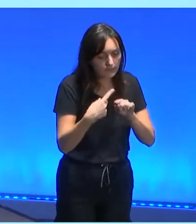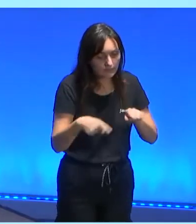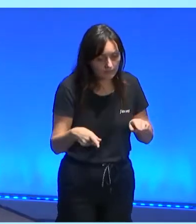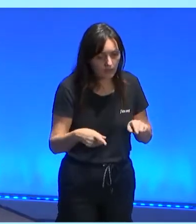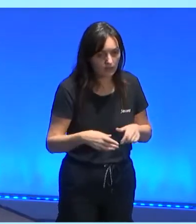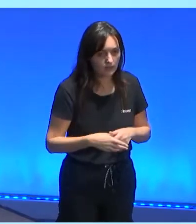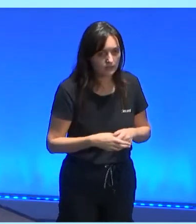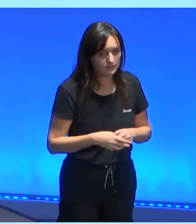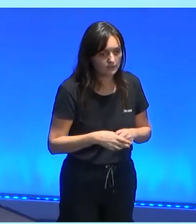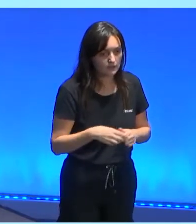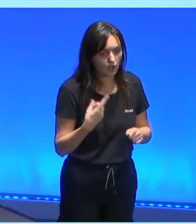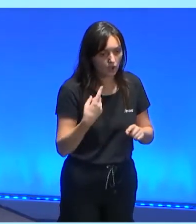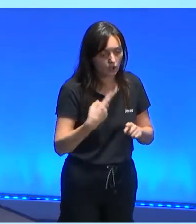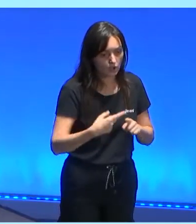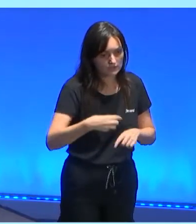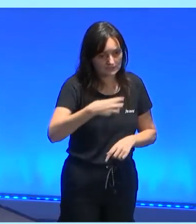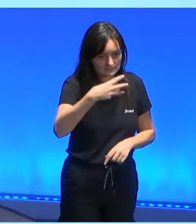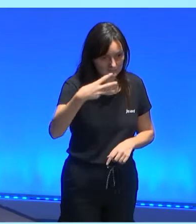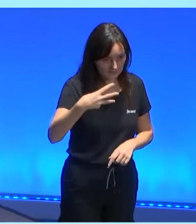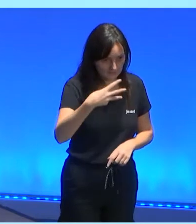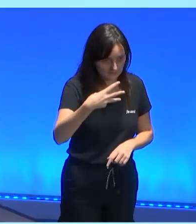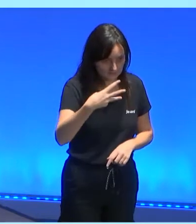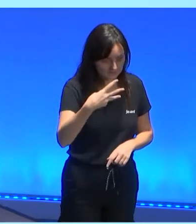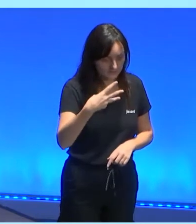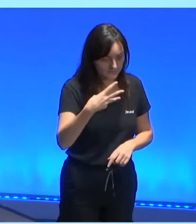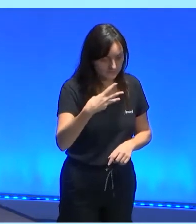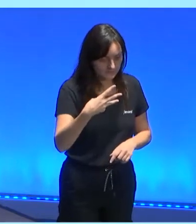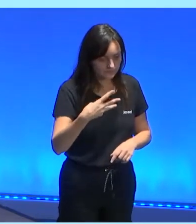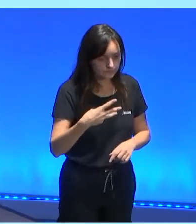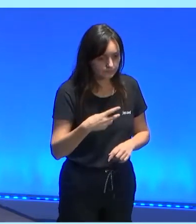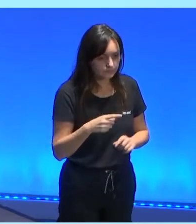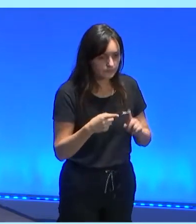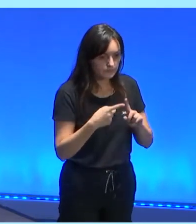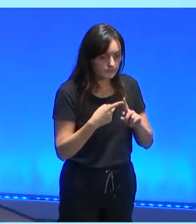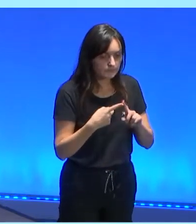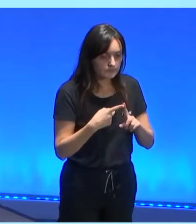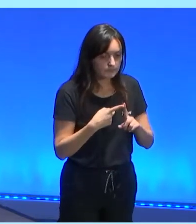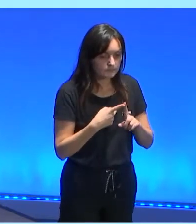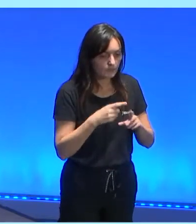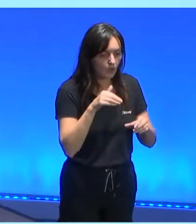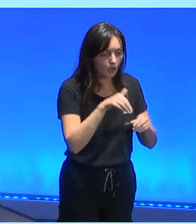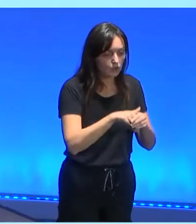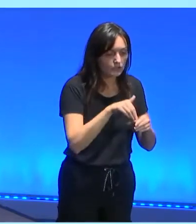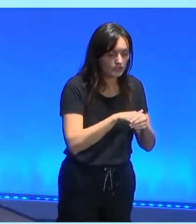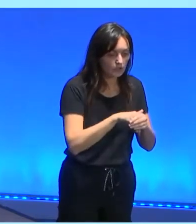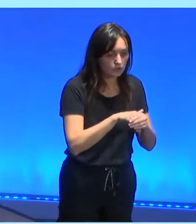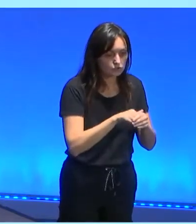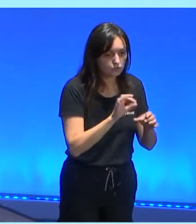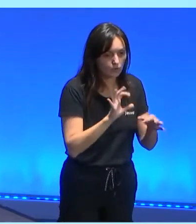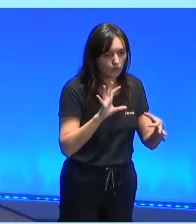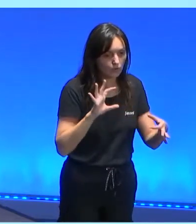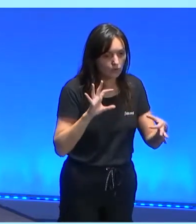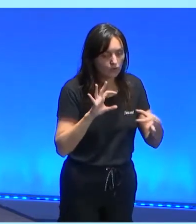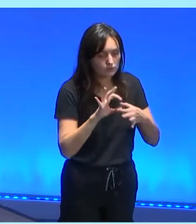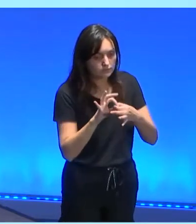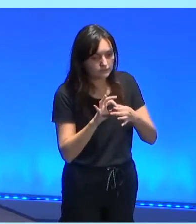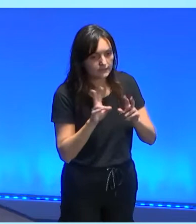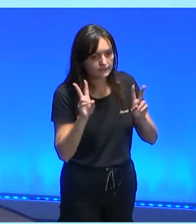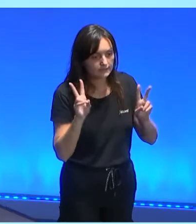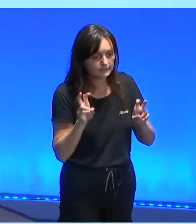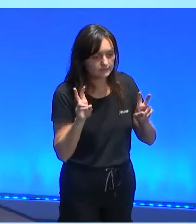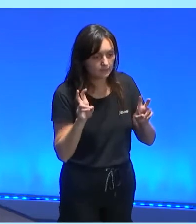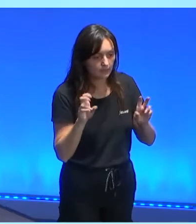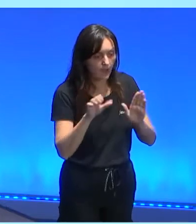Habían tres cuestiones, tres clústeres de contenidos. Unos contenidos estaban directamente relacionados con lo que